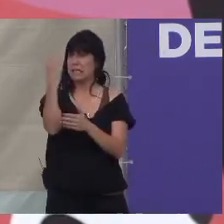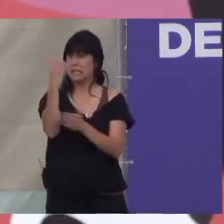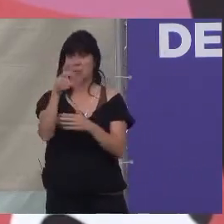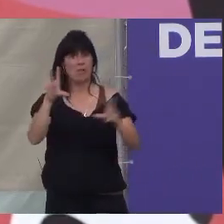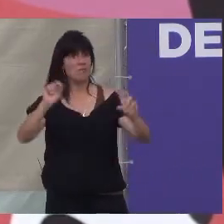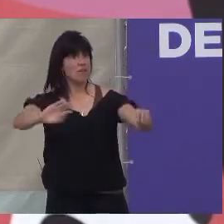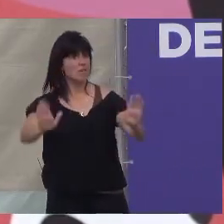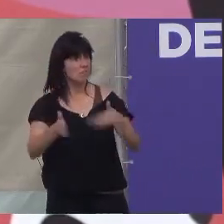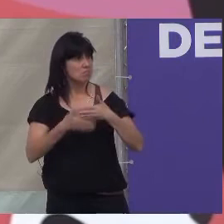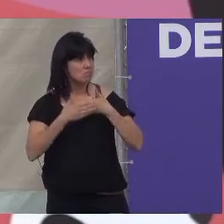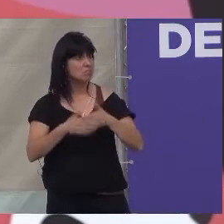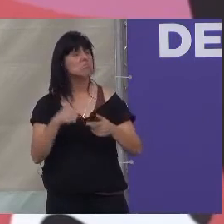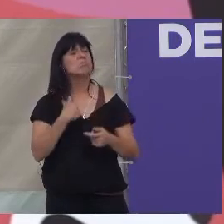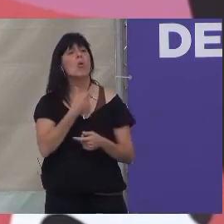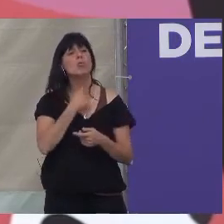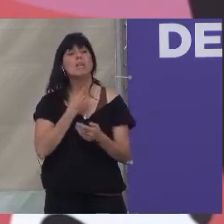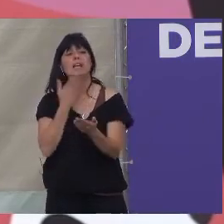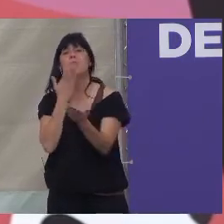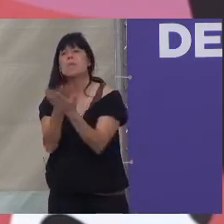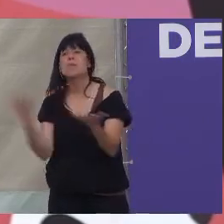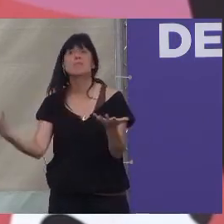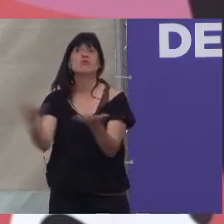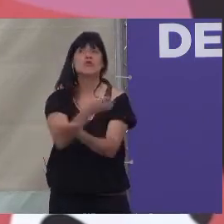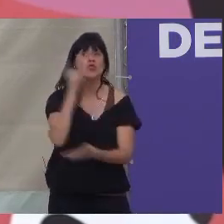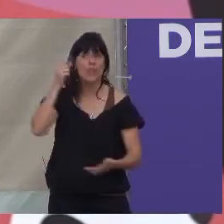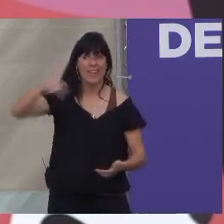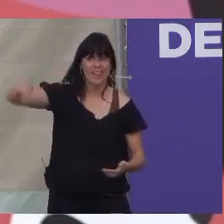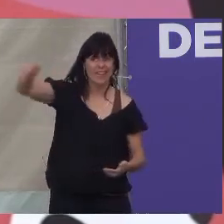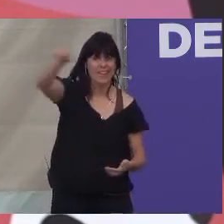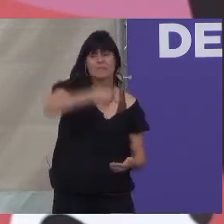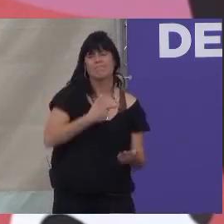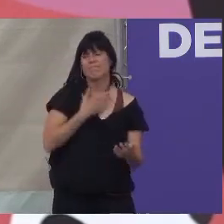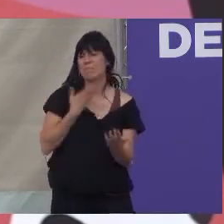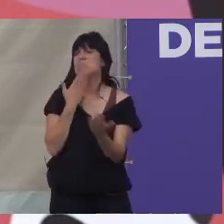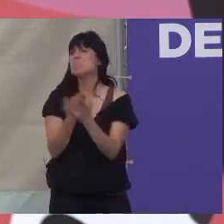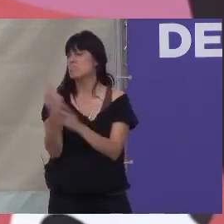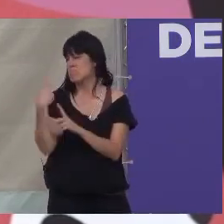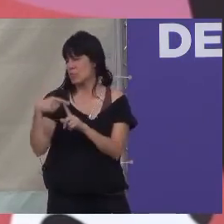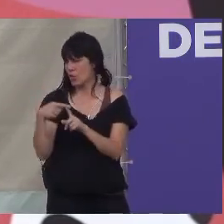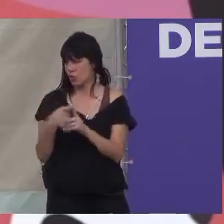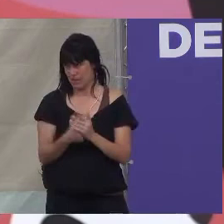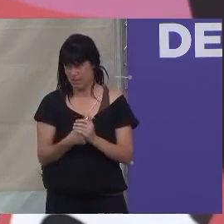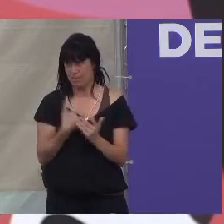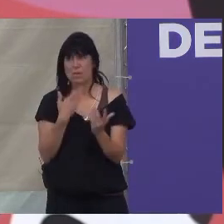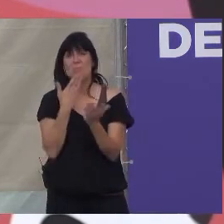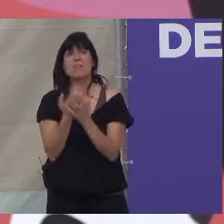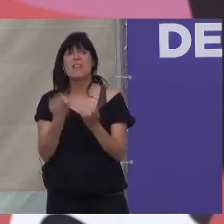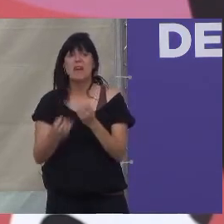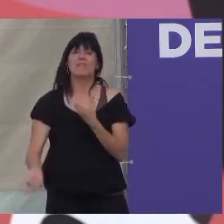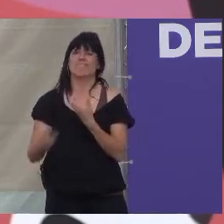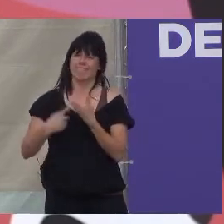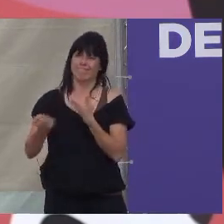me gustaría pediros a vosotros, a todas, algo. Me gustaría pediros